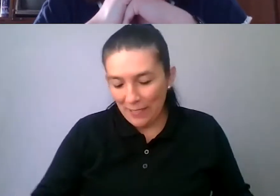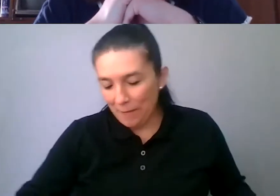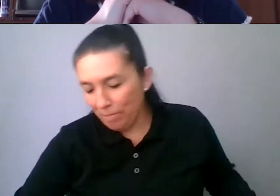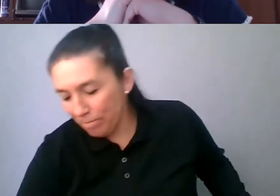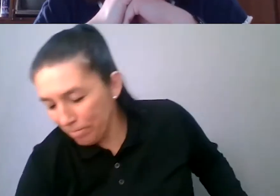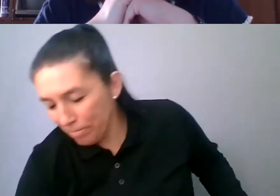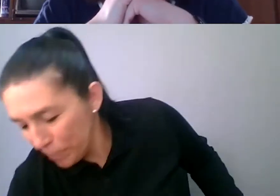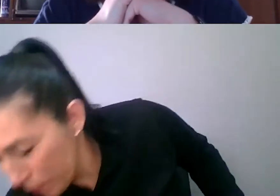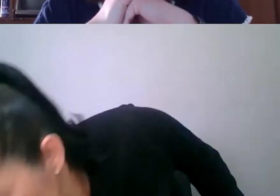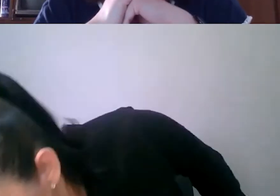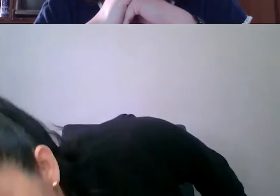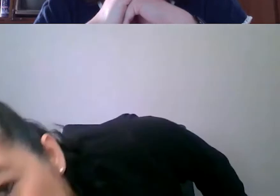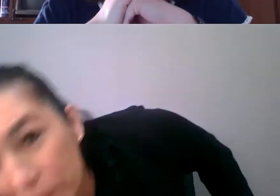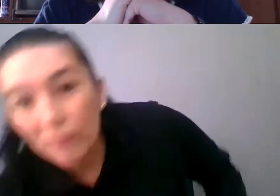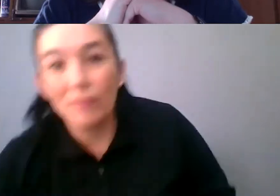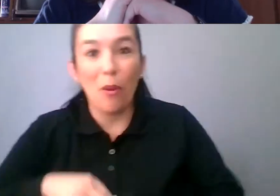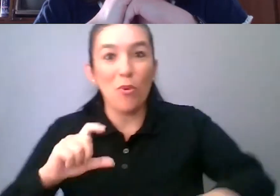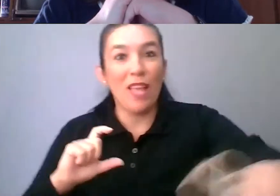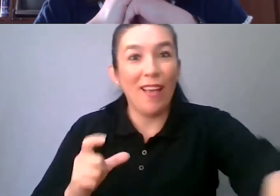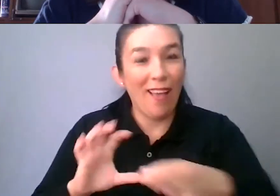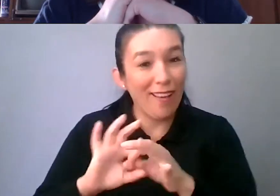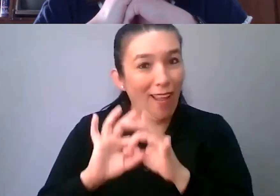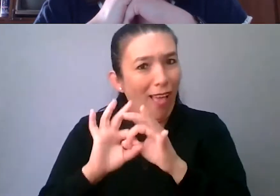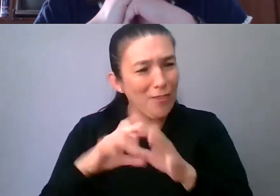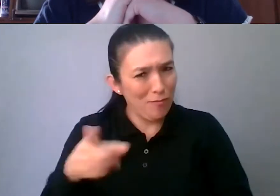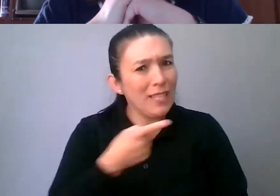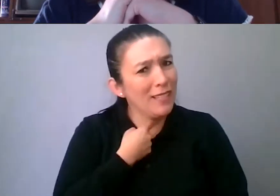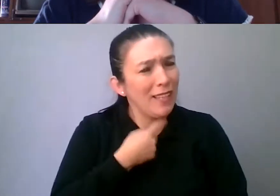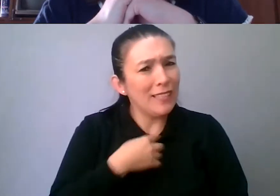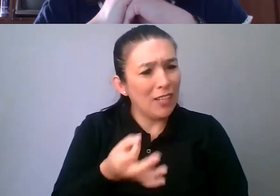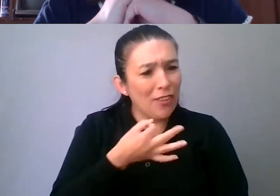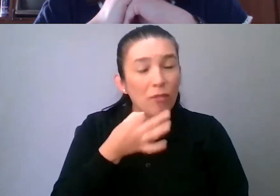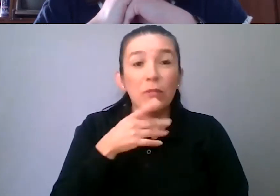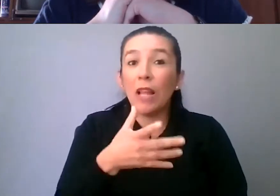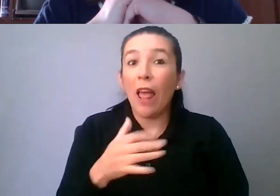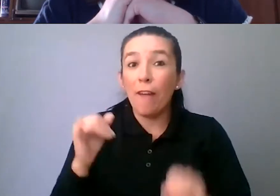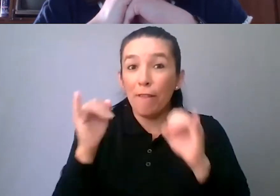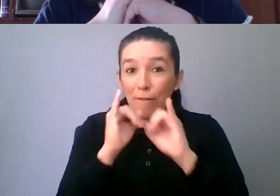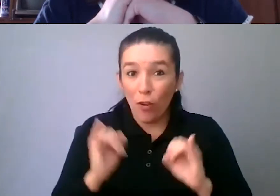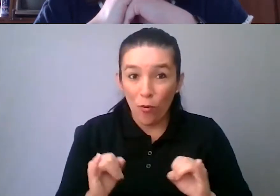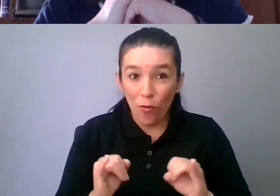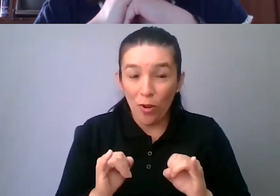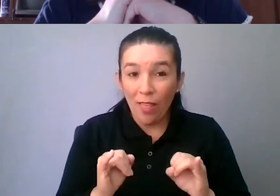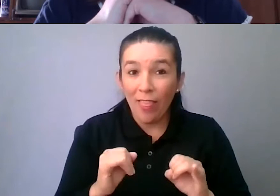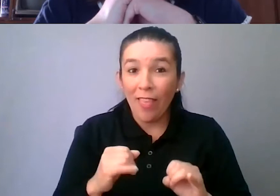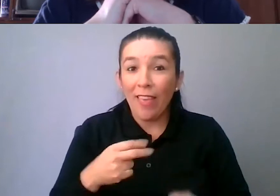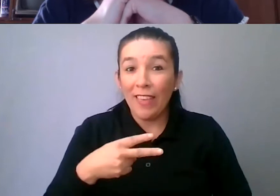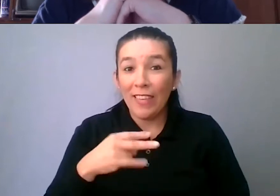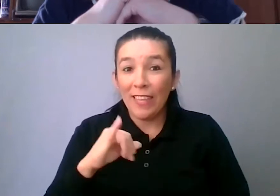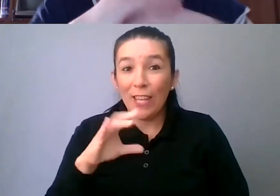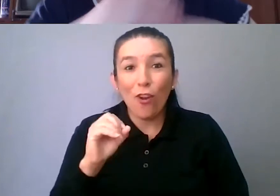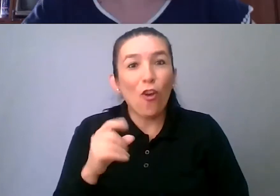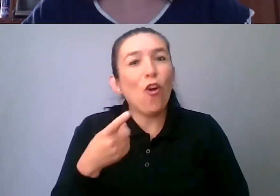Muchas gracias, Carolina, me parece súper interesante lo que dices, ¿no? Que en el fondo las figuras de hilo son otra forma de